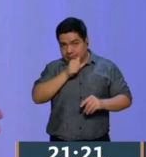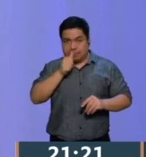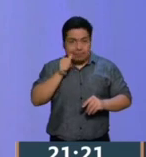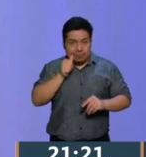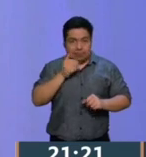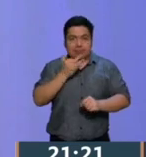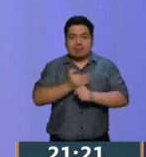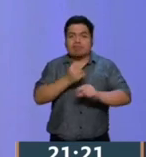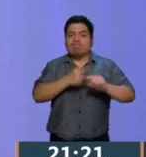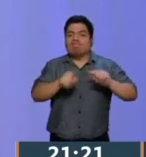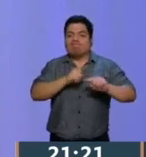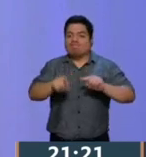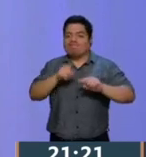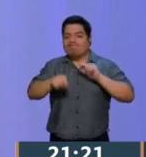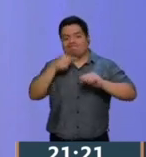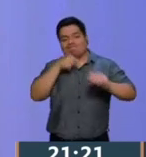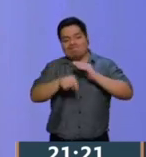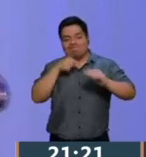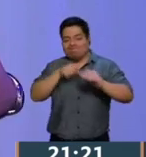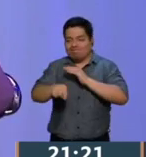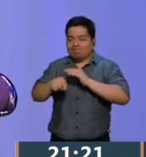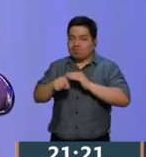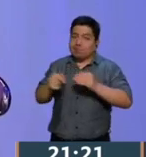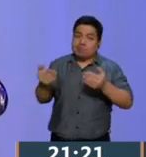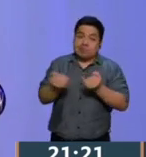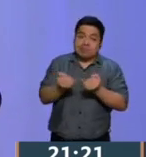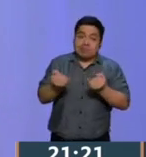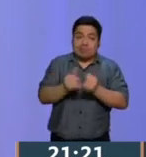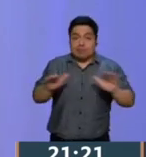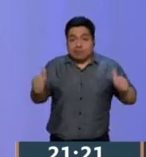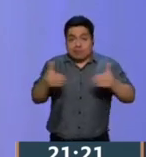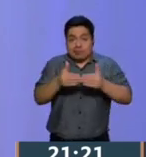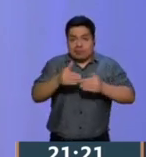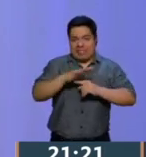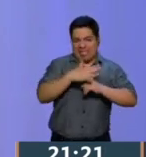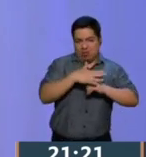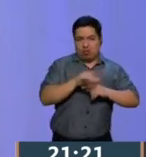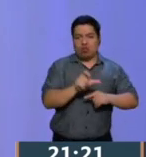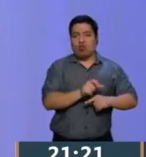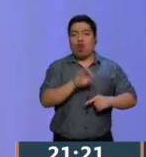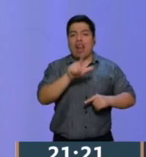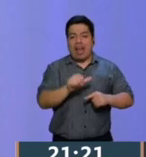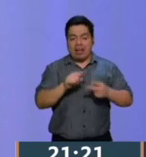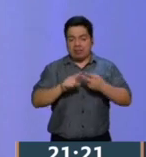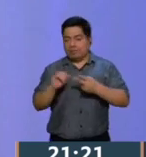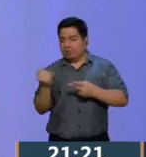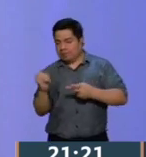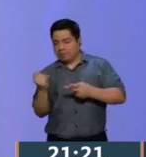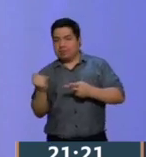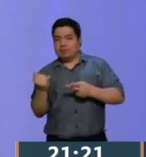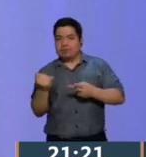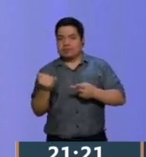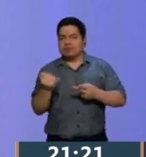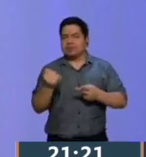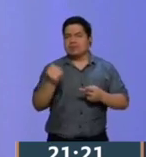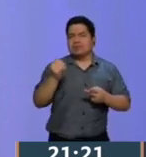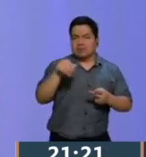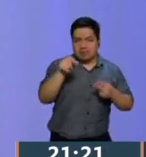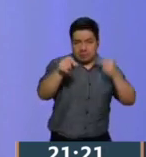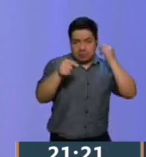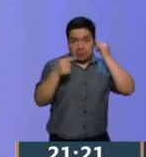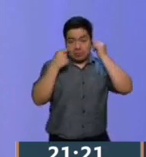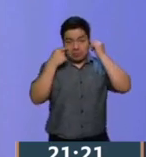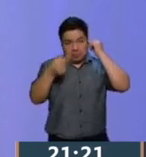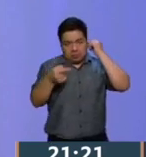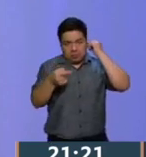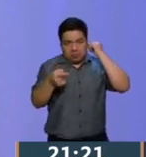cual ha habido denuncias de los ciudadanos, ha habido incluso bloqueos en Xola e Insurgentes. Cuéntenos cómo ven esta